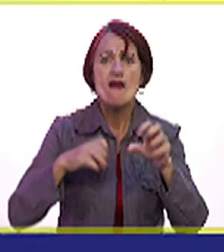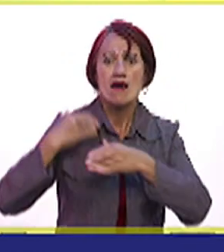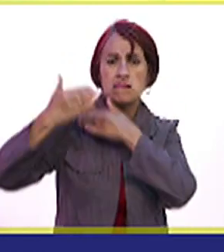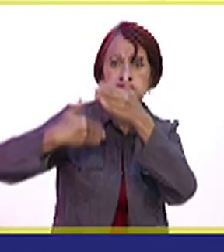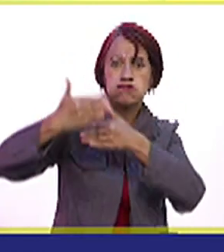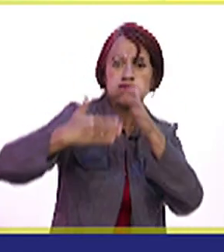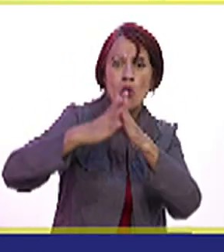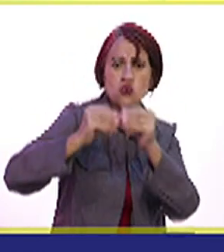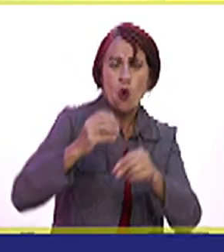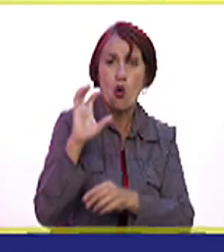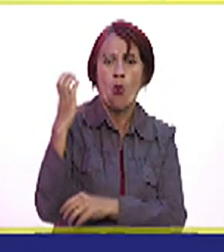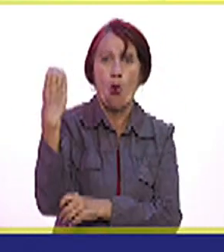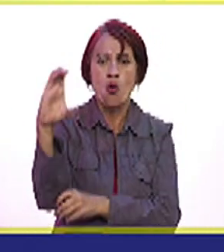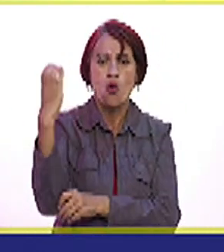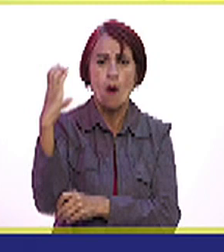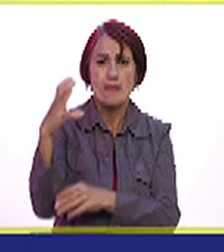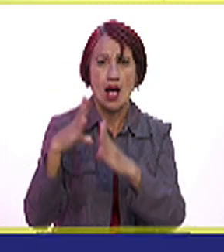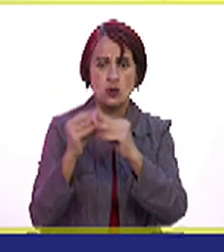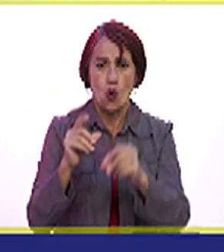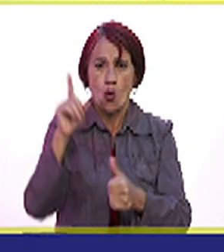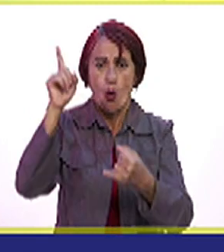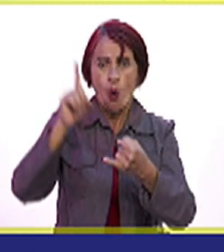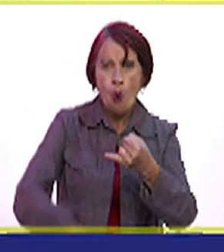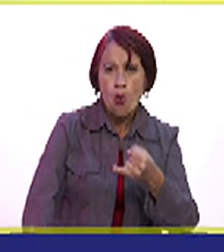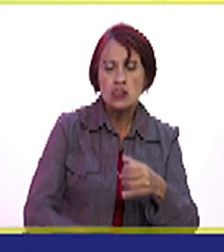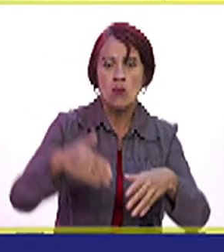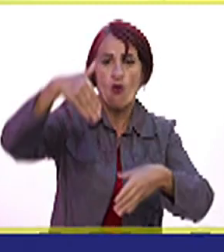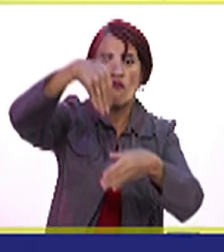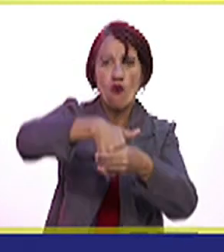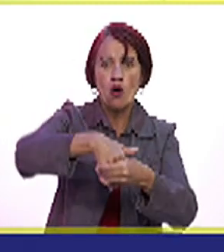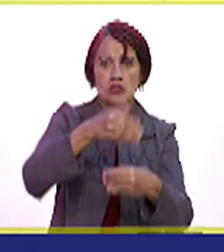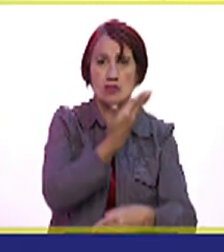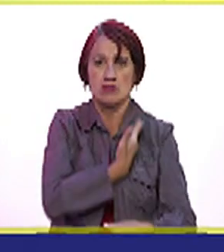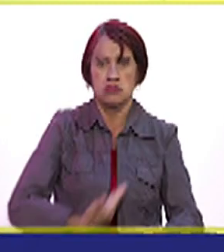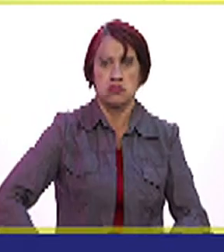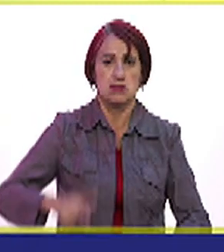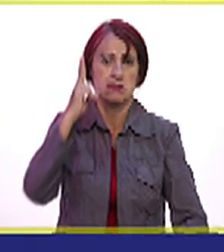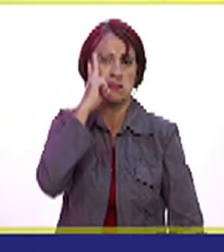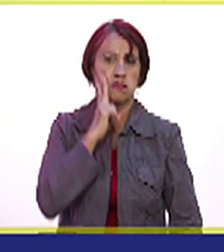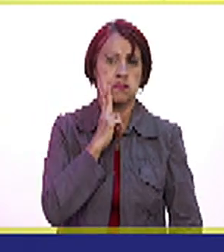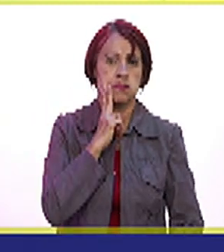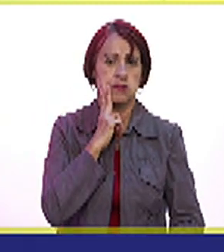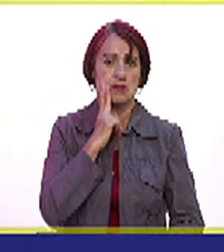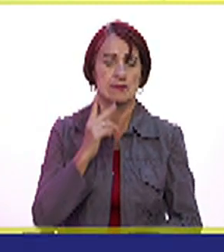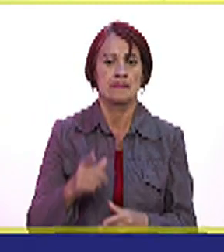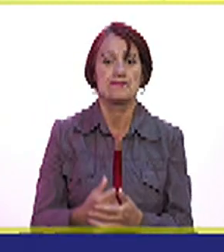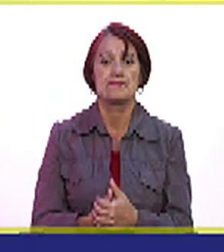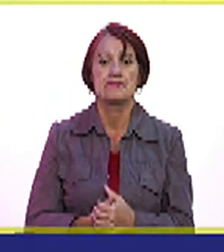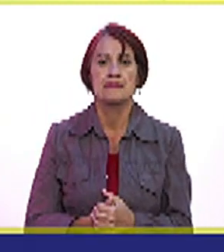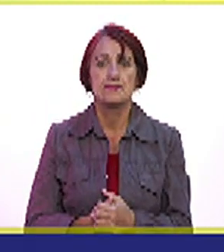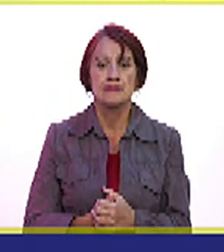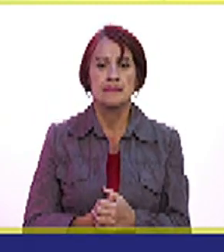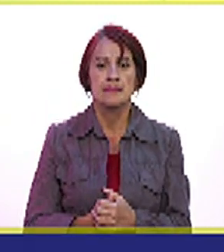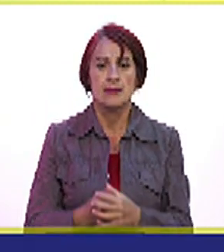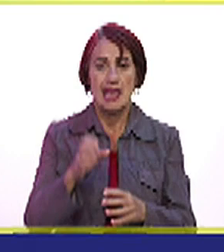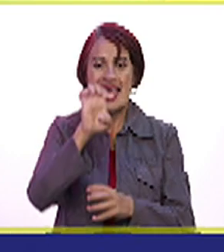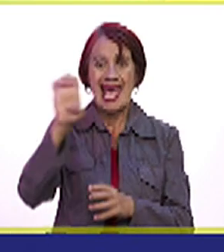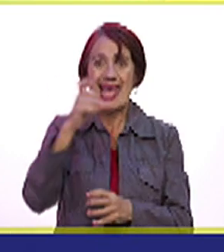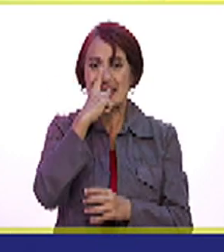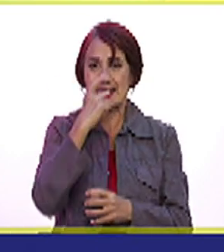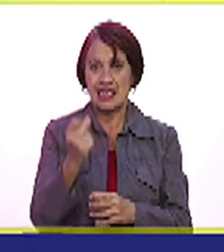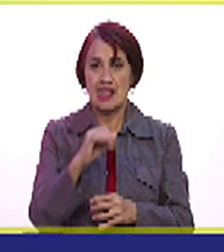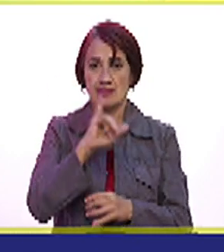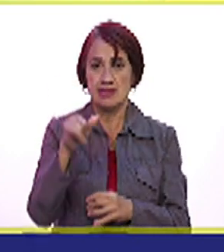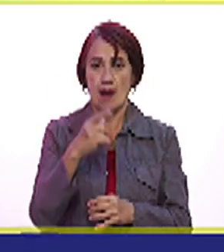Federación Colombiana, que fueron los últimos votos de nuestro libertador, el Gran Bolívar, Ezequiel Zamora.